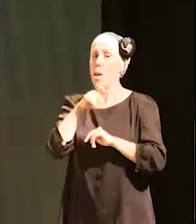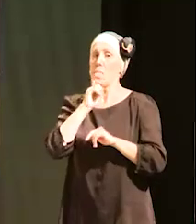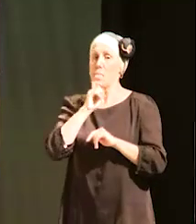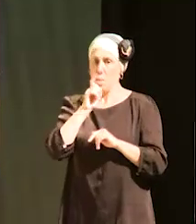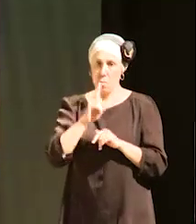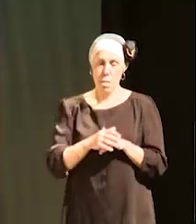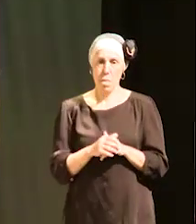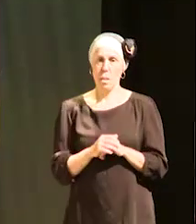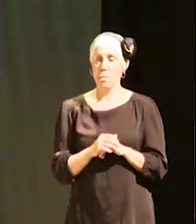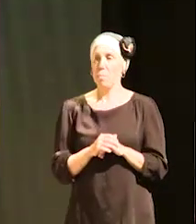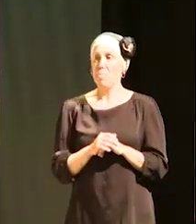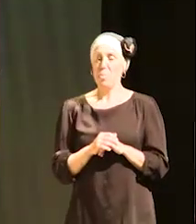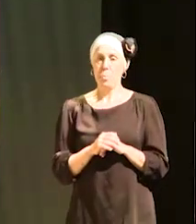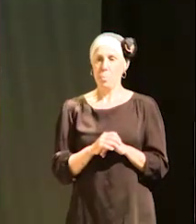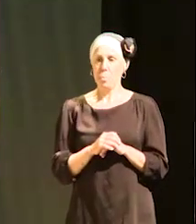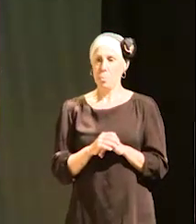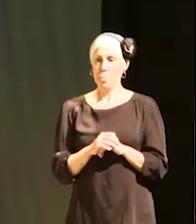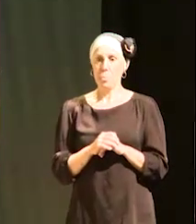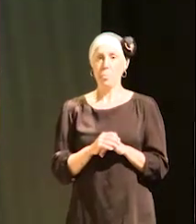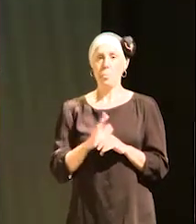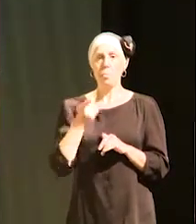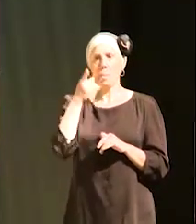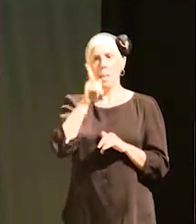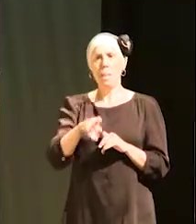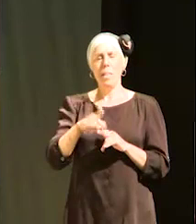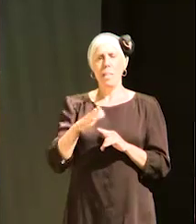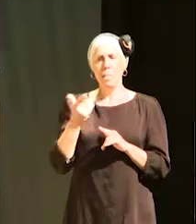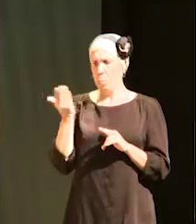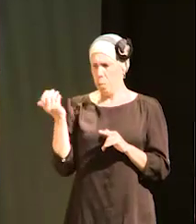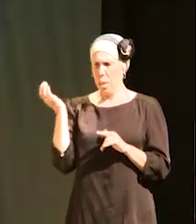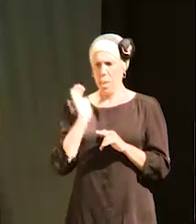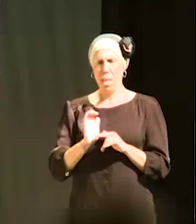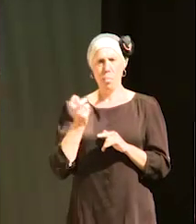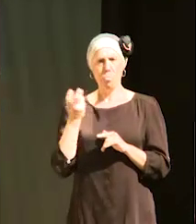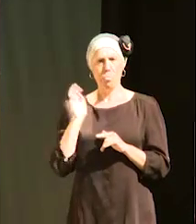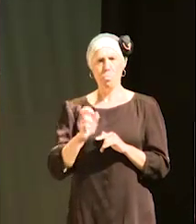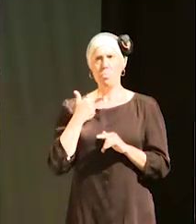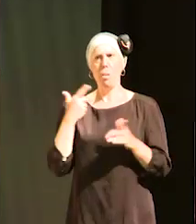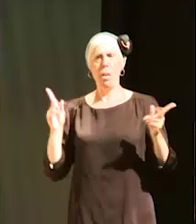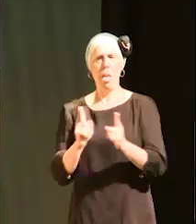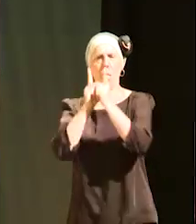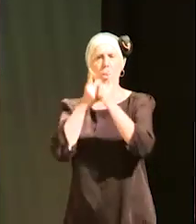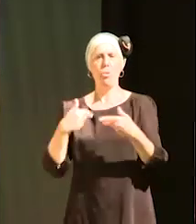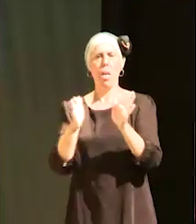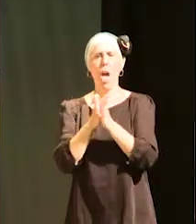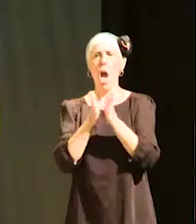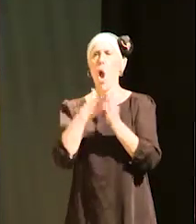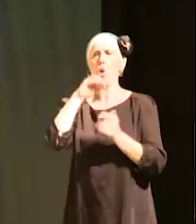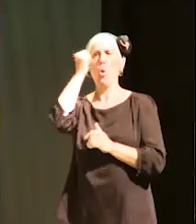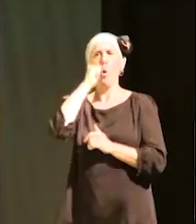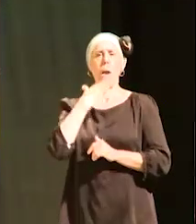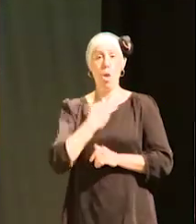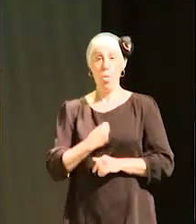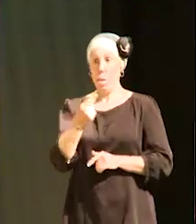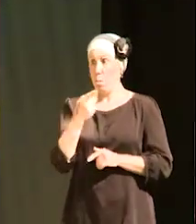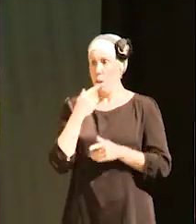si me vine a la pregunta por qué justo llegando aquí me encontraba con un compañero de murcia y hablábamos de eso ninguno muchas veces somos